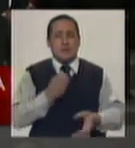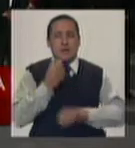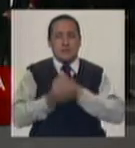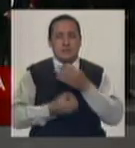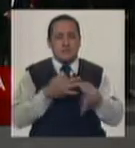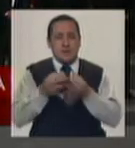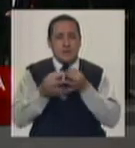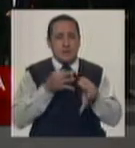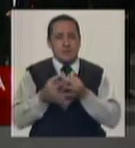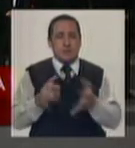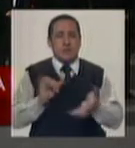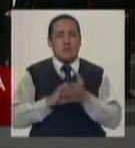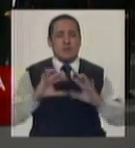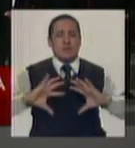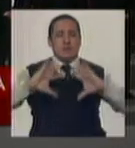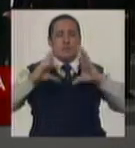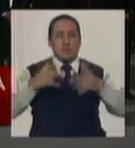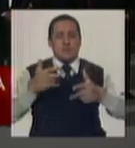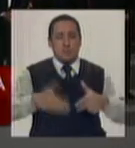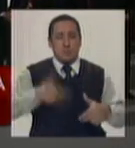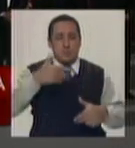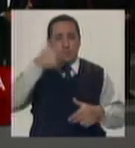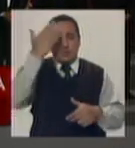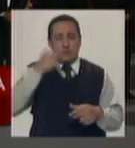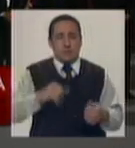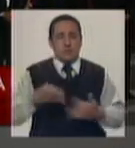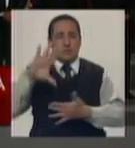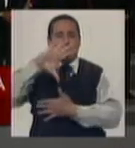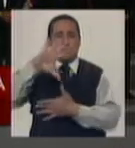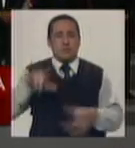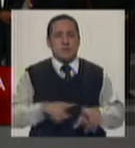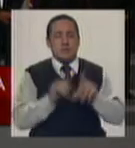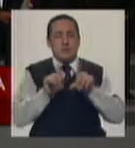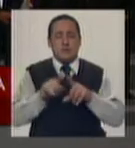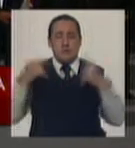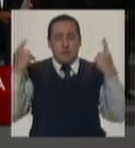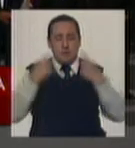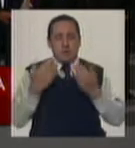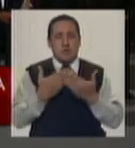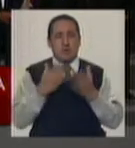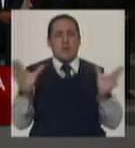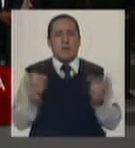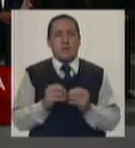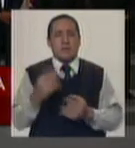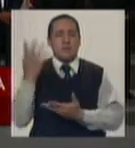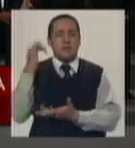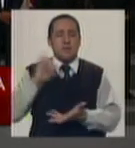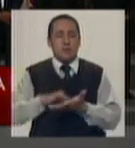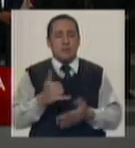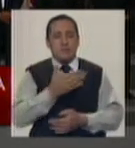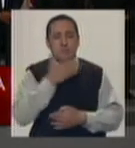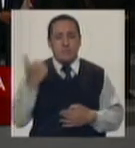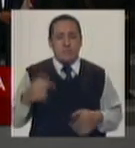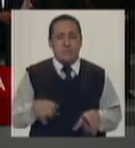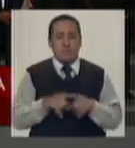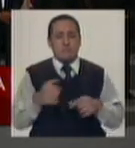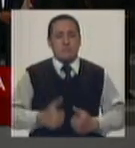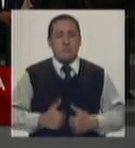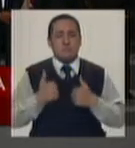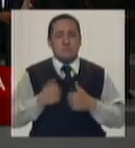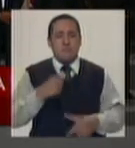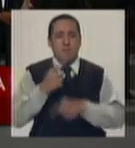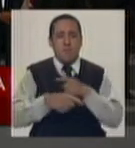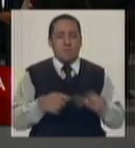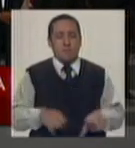mencionado que el mundo árabe y Sudamérica atraviesan por momentos que abren la esperanza a una mejor vida para todos los ciudadanos